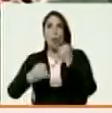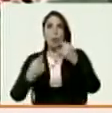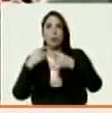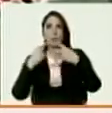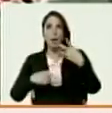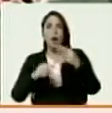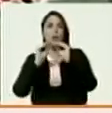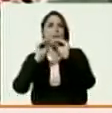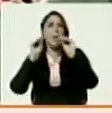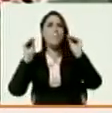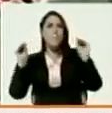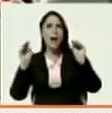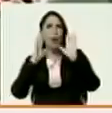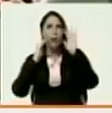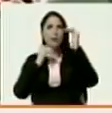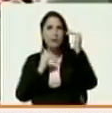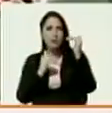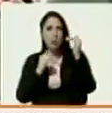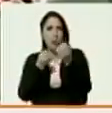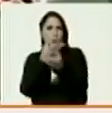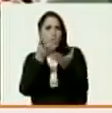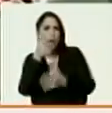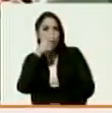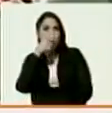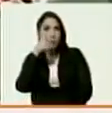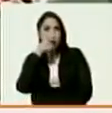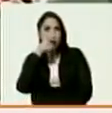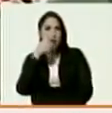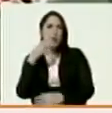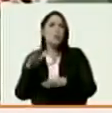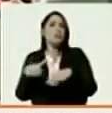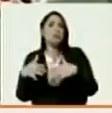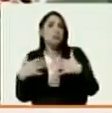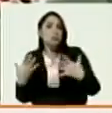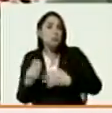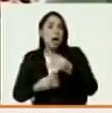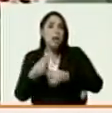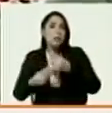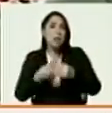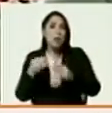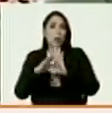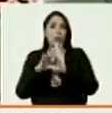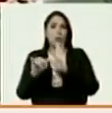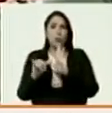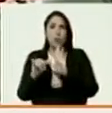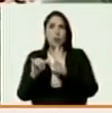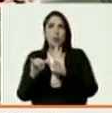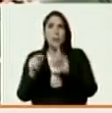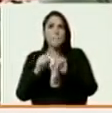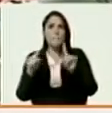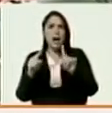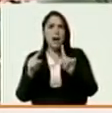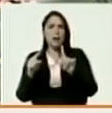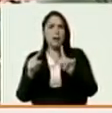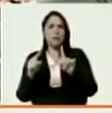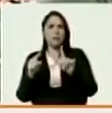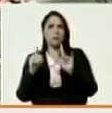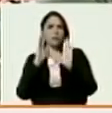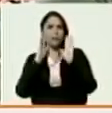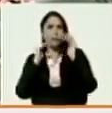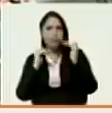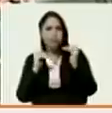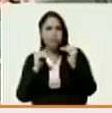un llamado de atención que ustedes están observando. ¿Qué puede hacer la constituyente para llamar, no